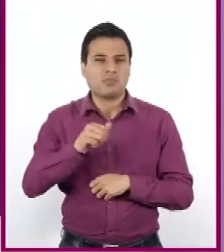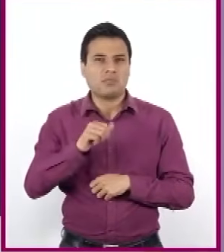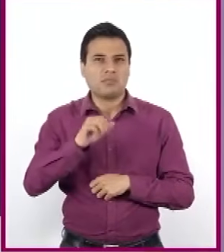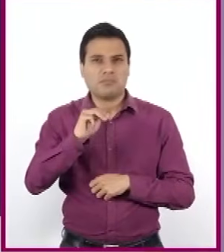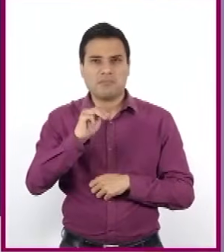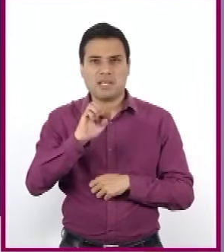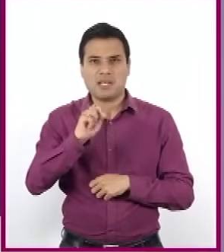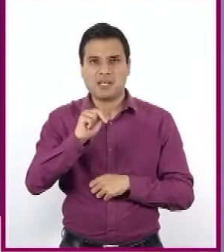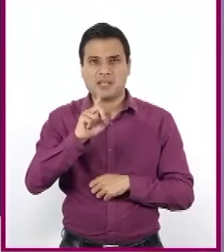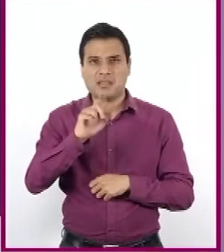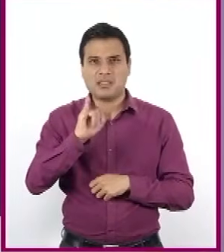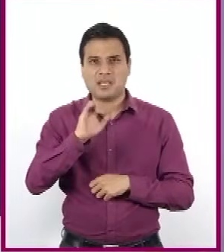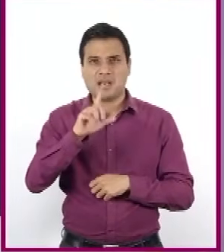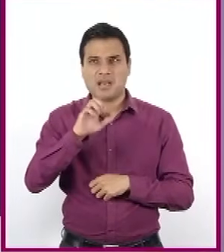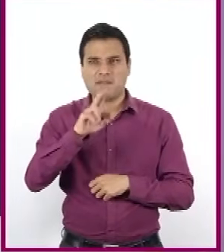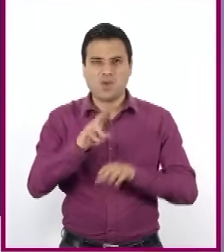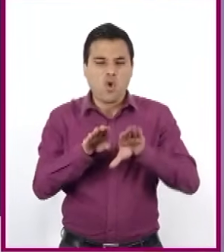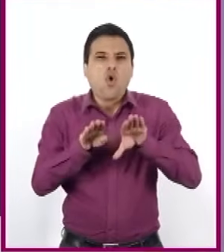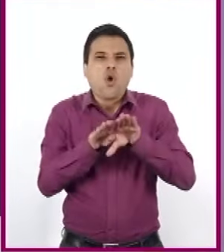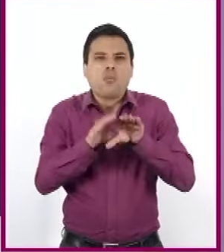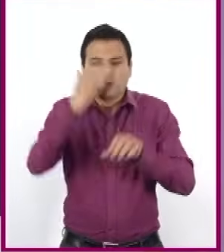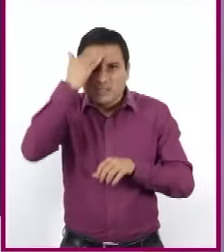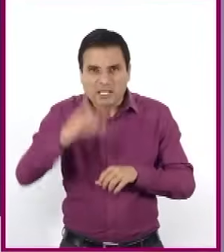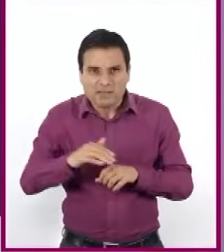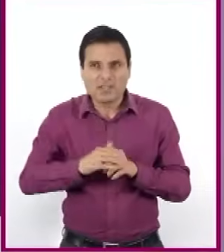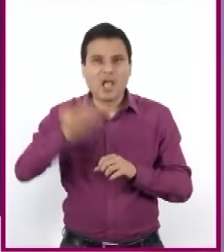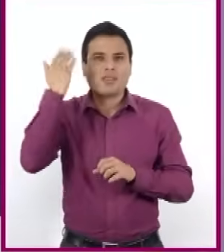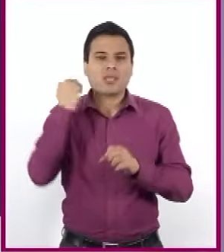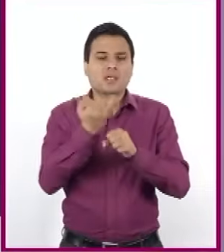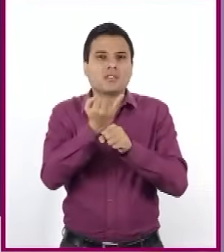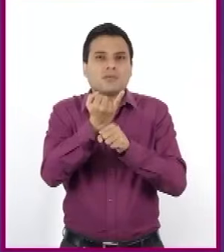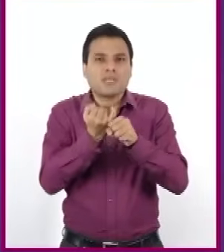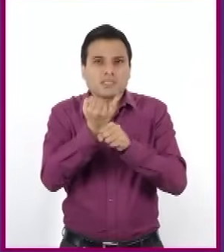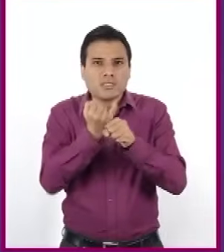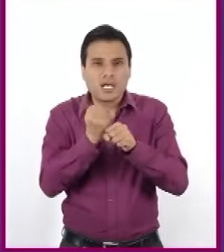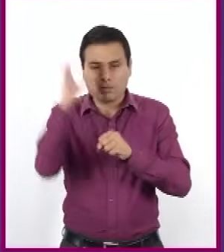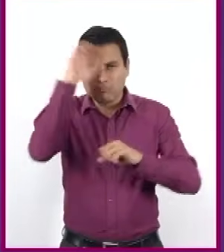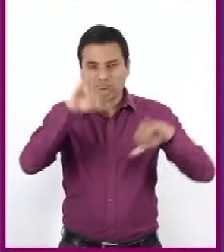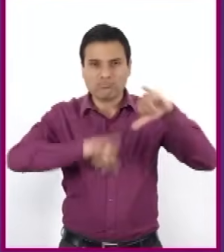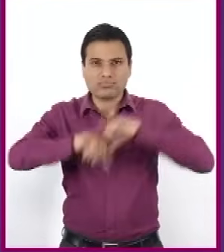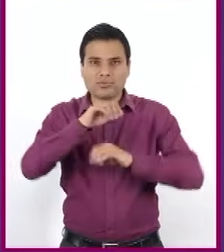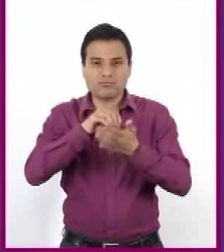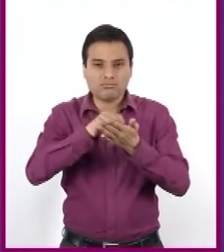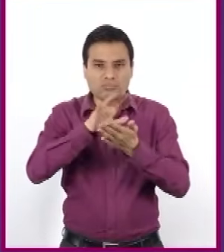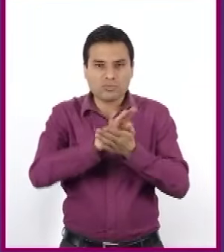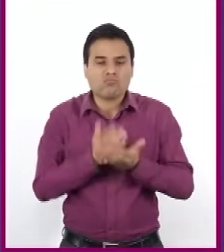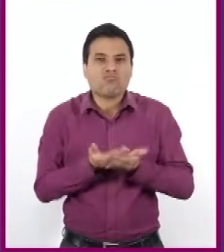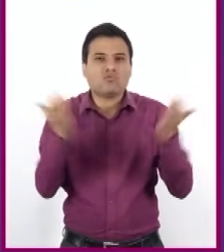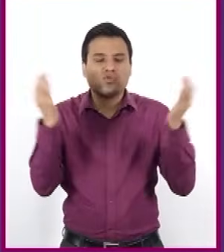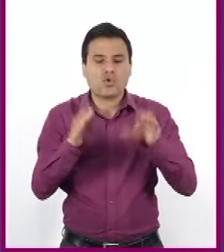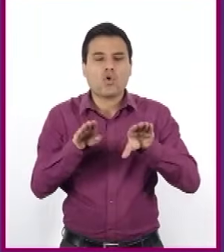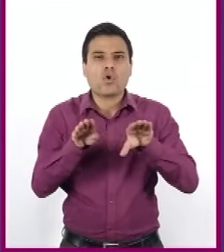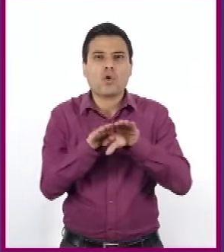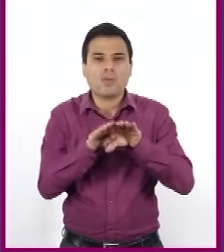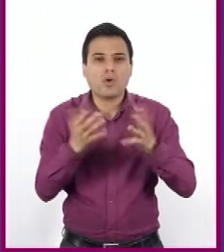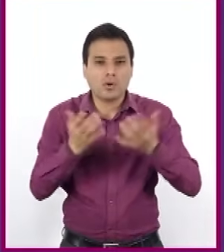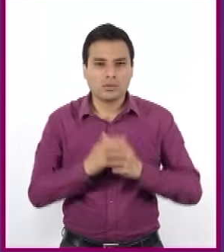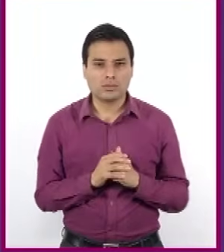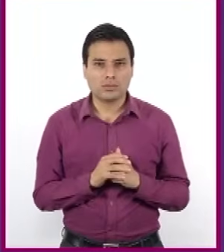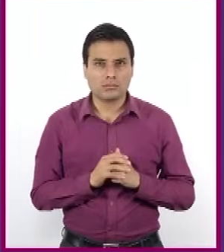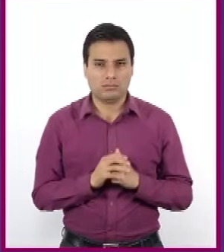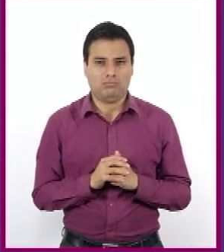respectivamente, de los avances científicos que se generaban en otros países? ¿Cómo saben ¿Qué tan viejo es?